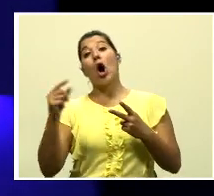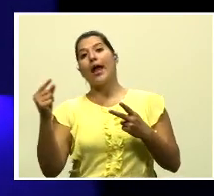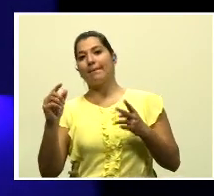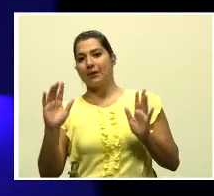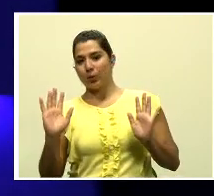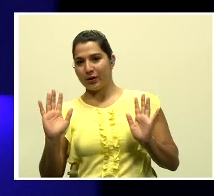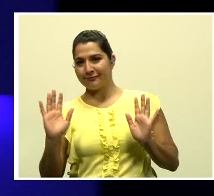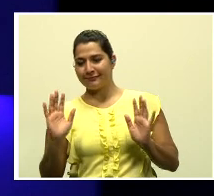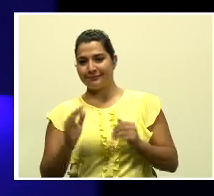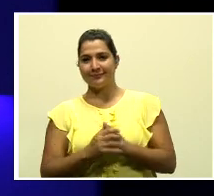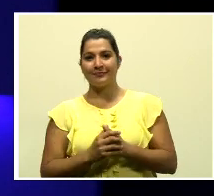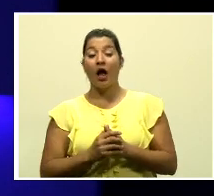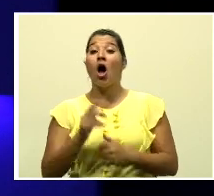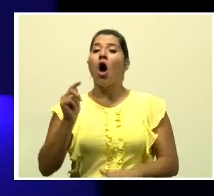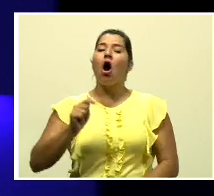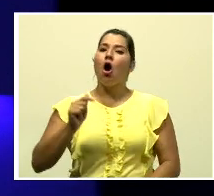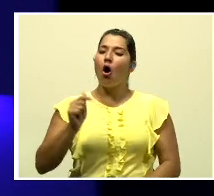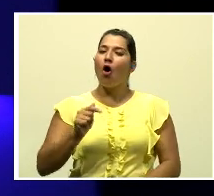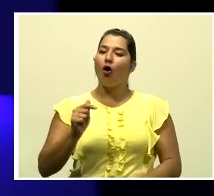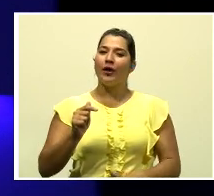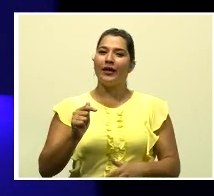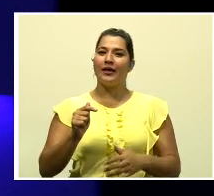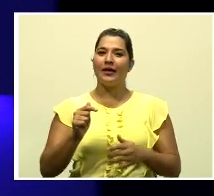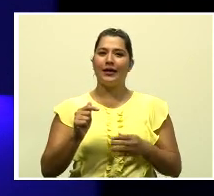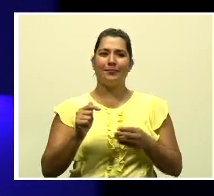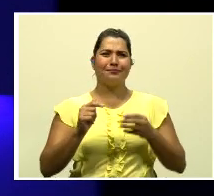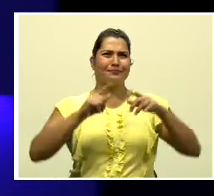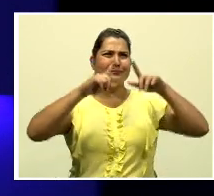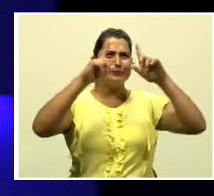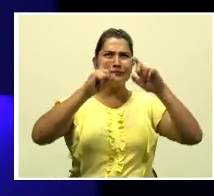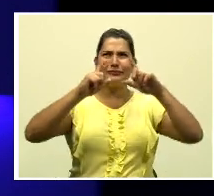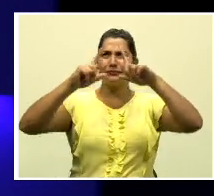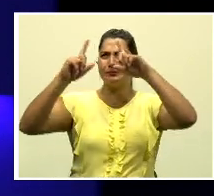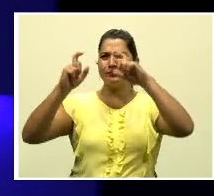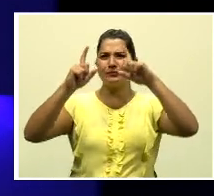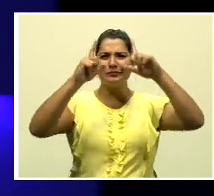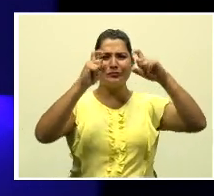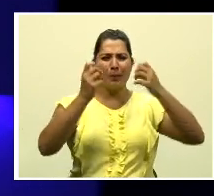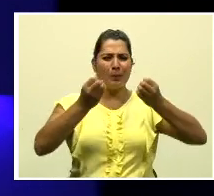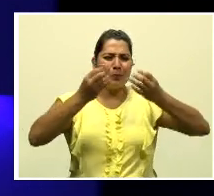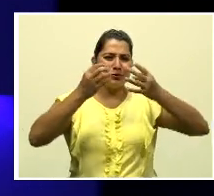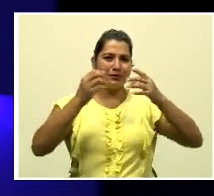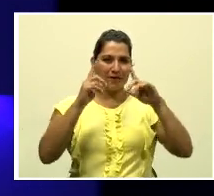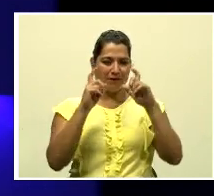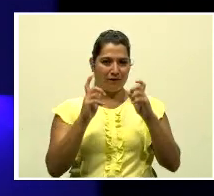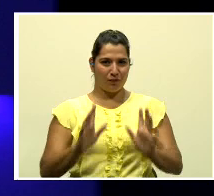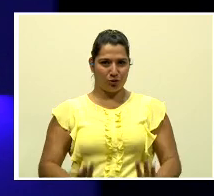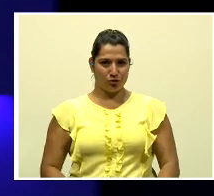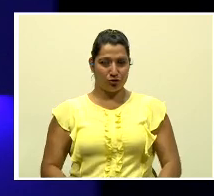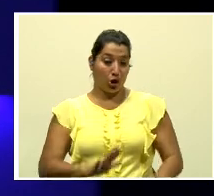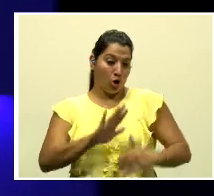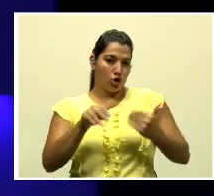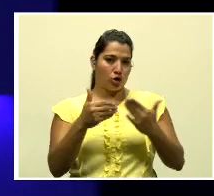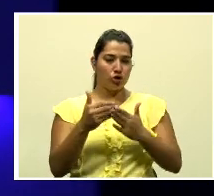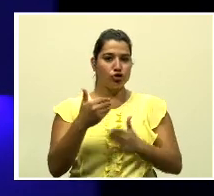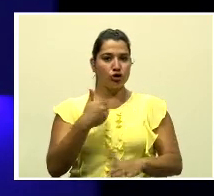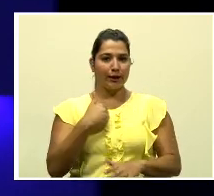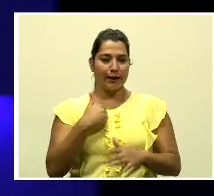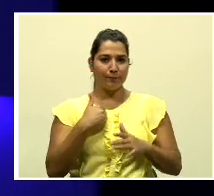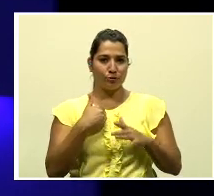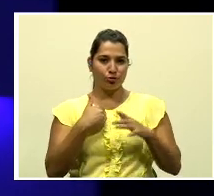Hoy se están tomando más fotos que nunca en la historia de la humanidad. Todos tenemos